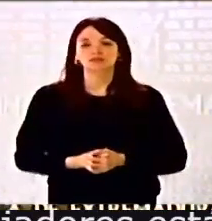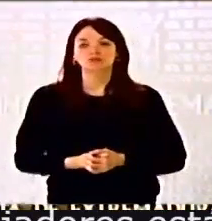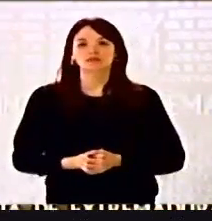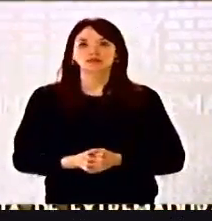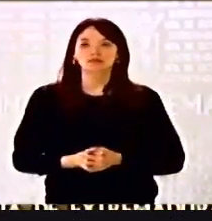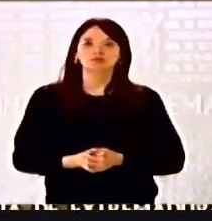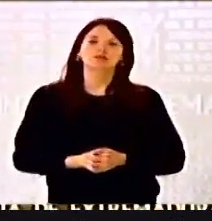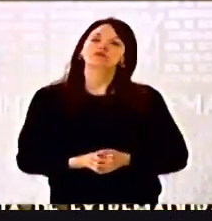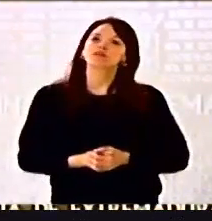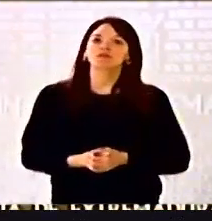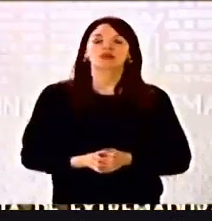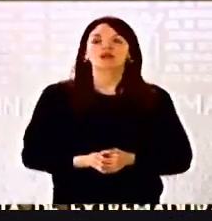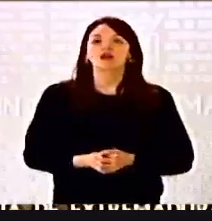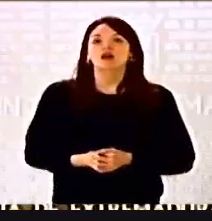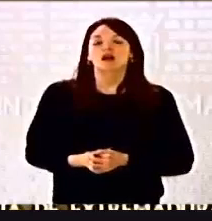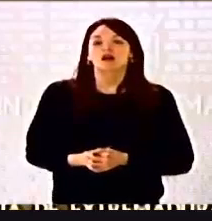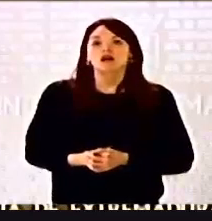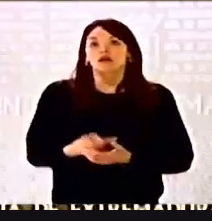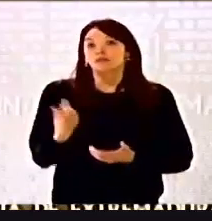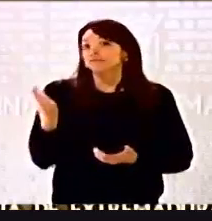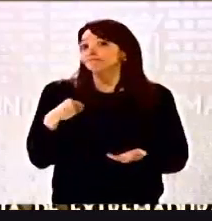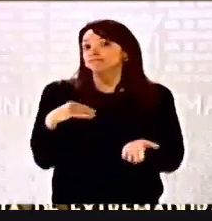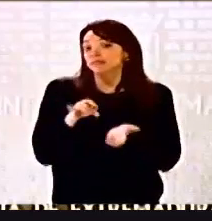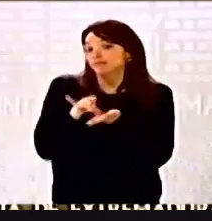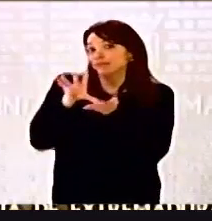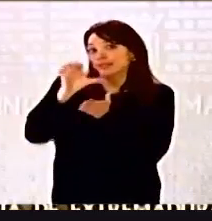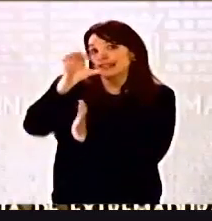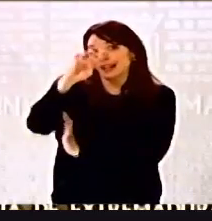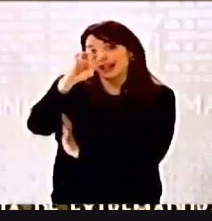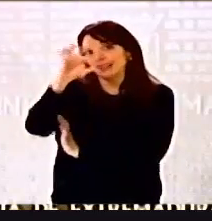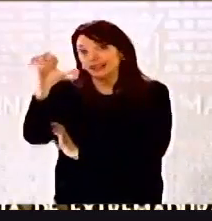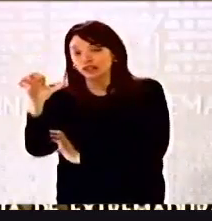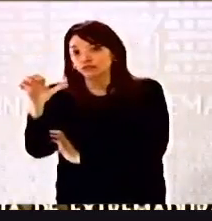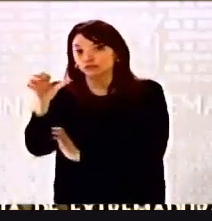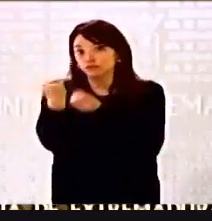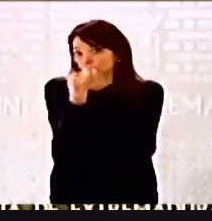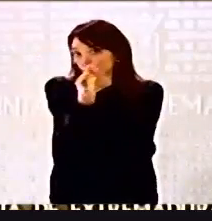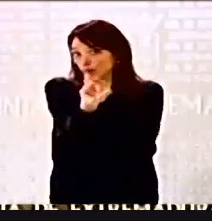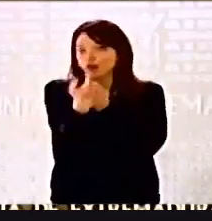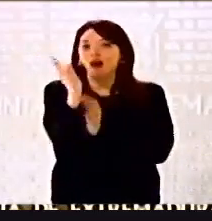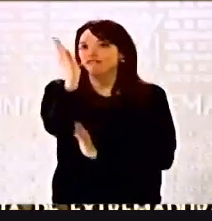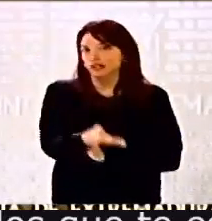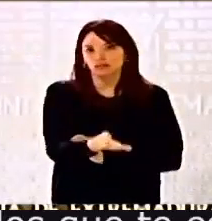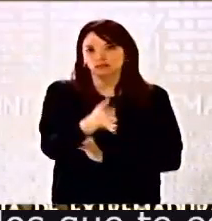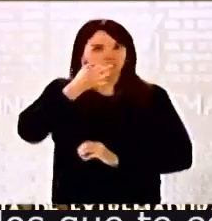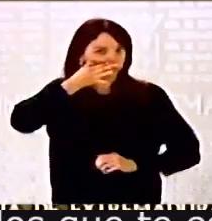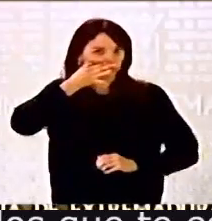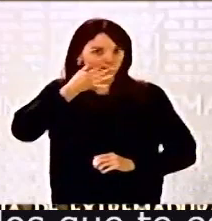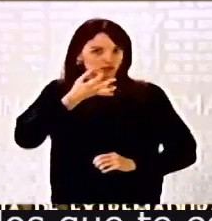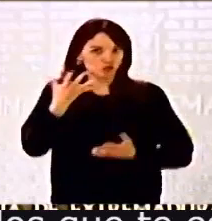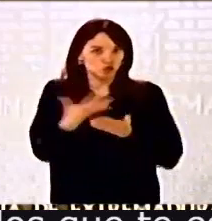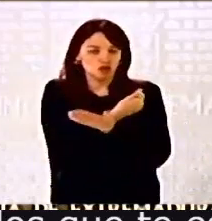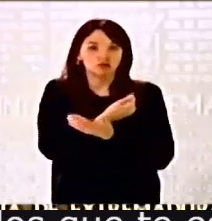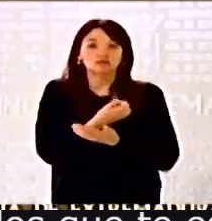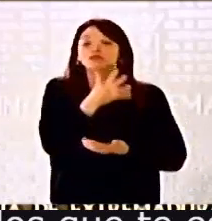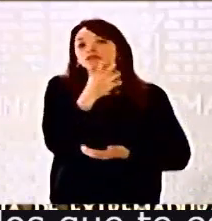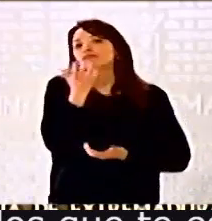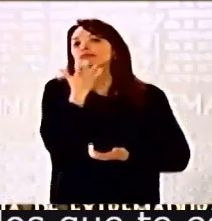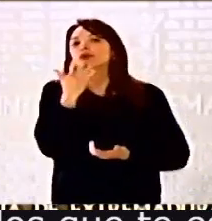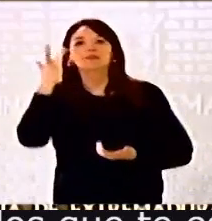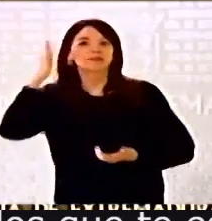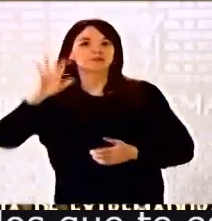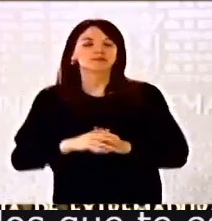Los ERTEs que entran, prácticamente todos ellos, los que te estoy dando, son los aceptados, porque aquellos en los que, por ejemplo,